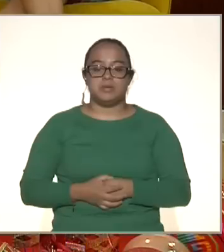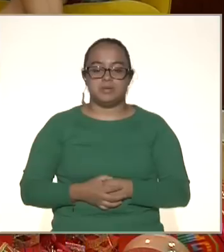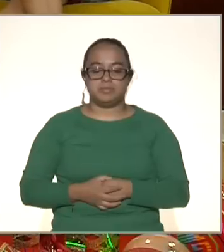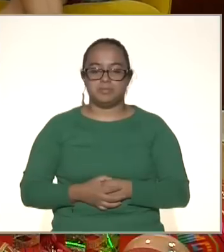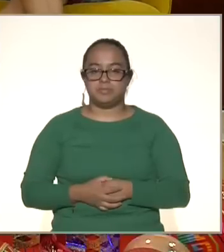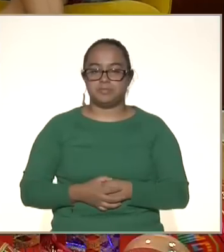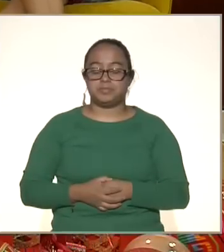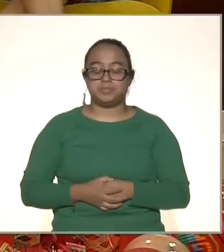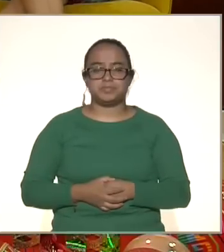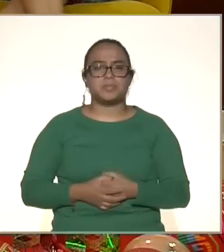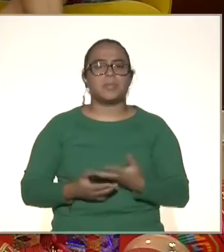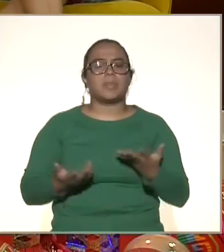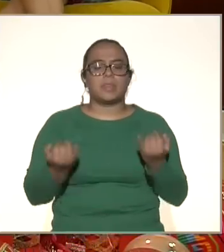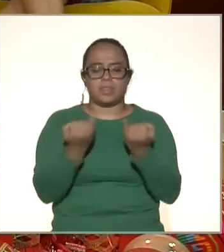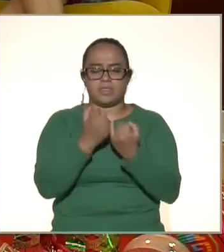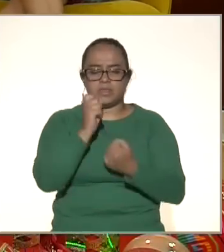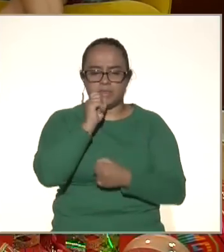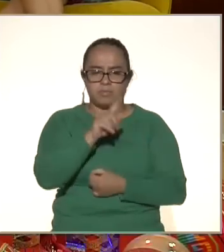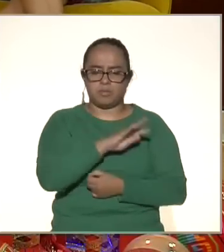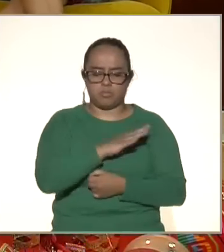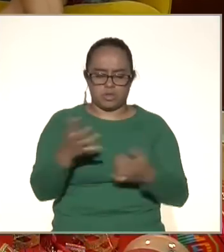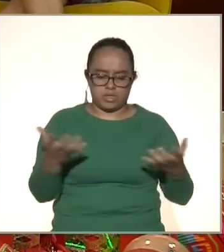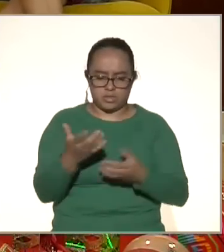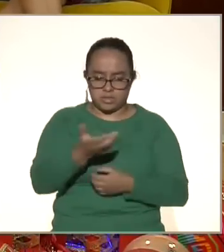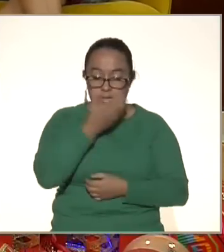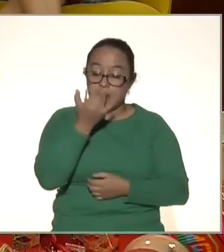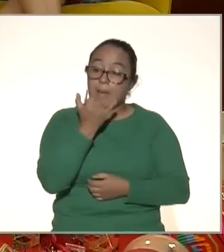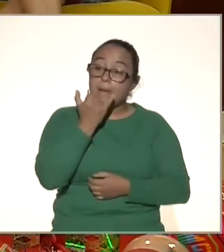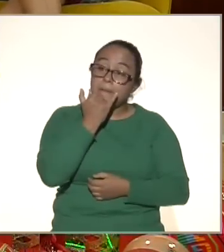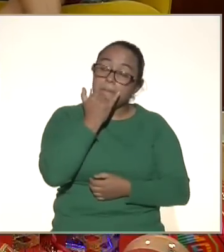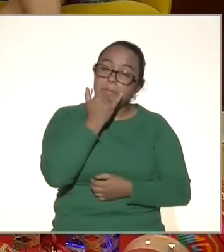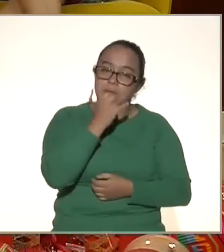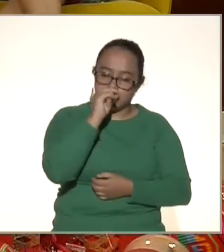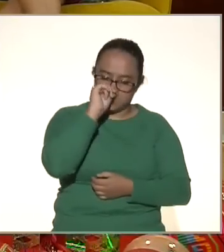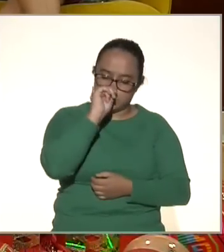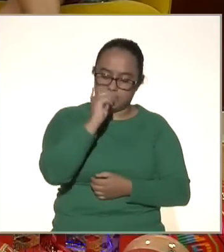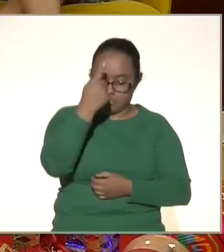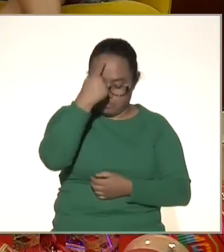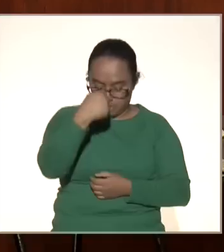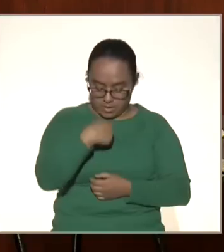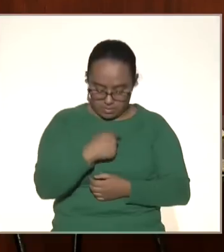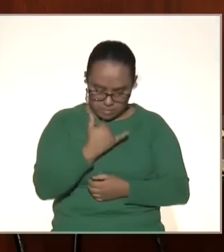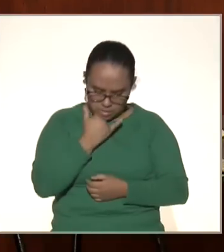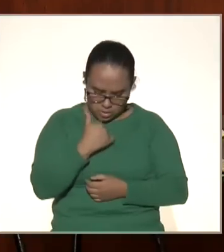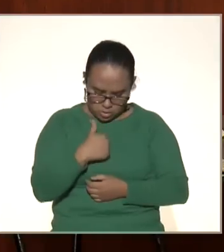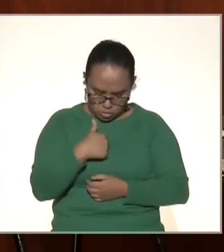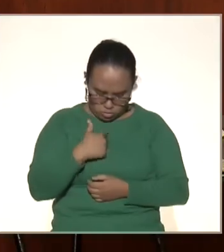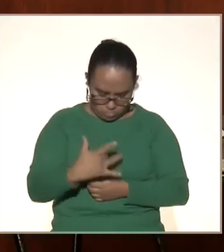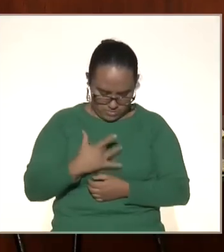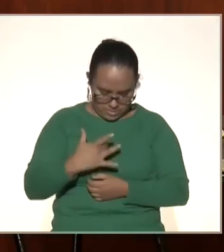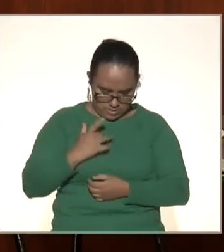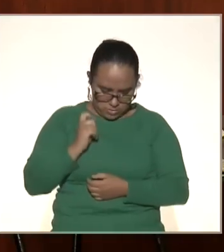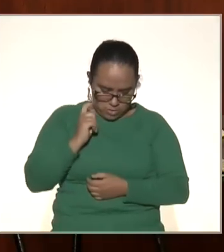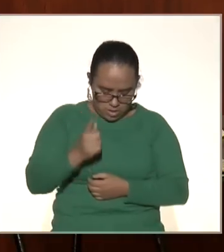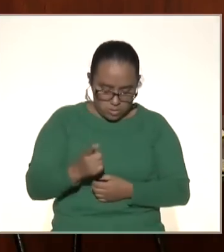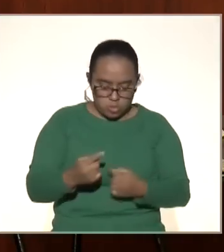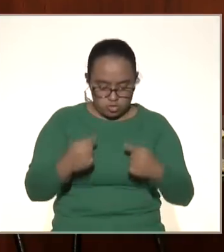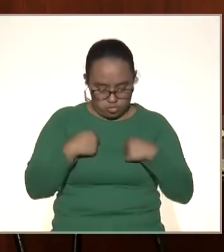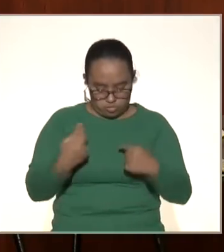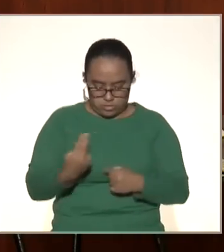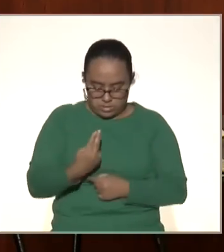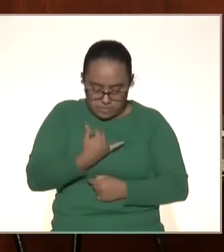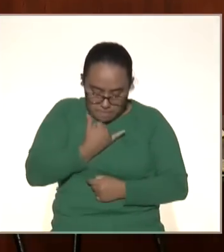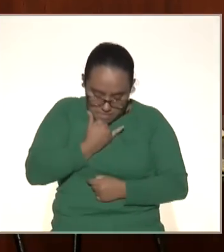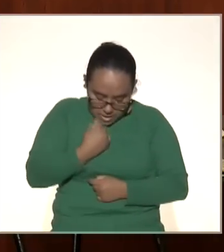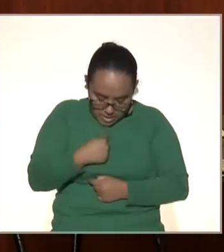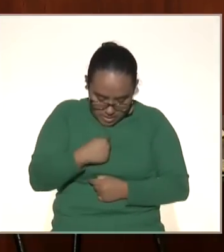es, también se pueden hacer rituales. O sea, el perdón puede ser el perdón para mí, que yo estoy sintiendo esto, ¿no? Entonces, un ejercicio